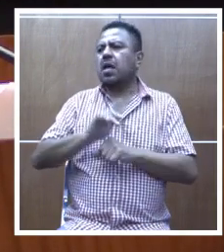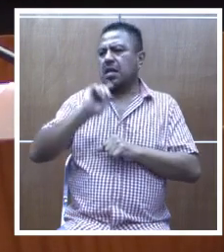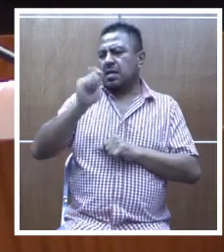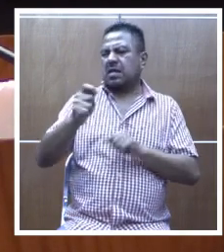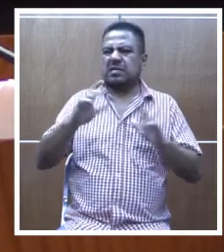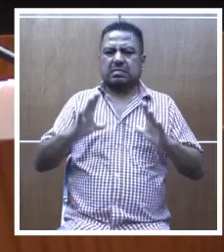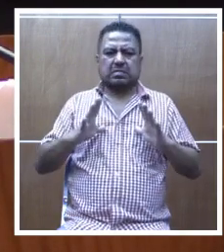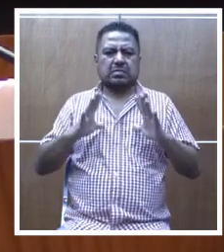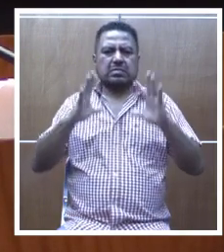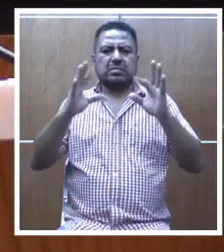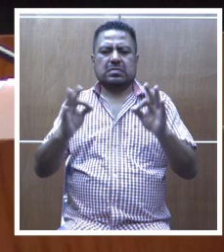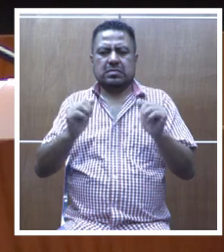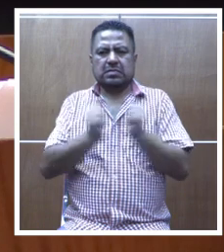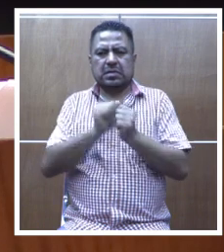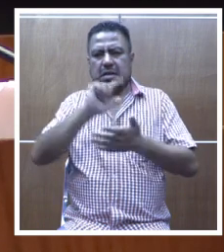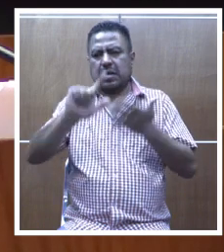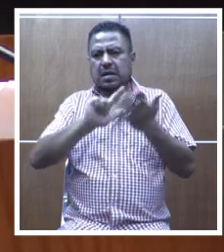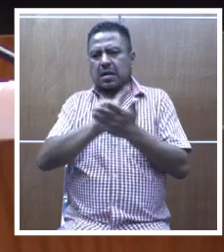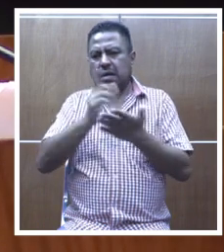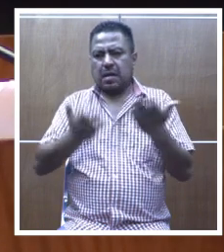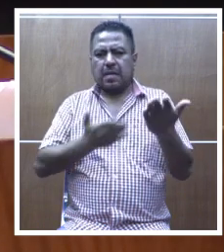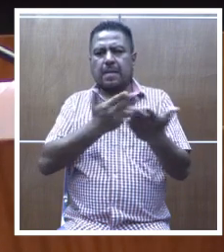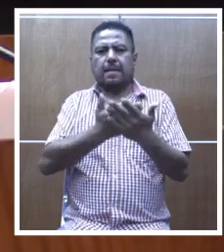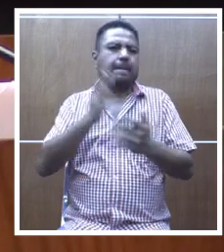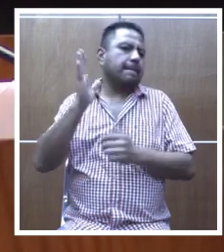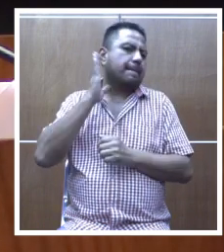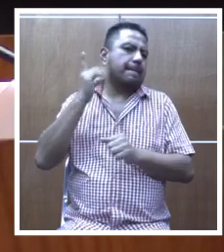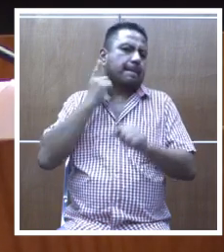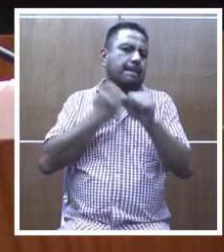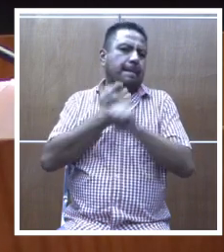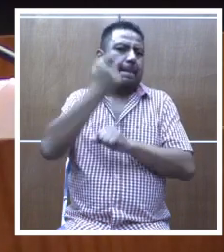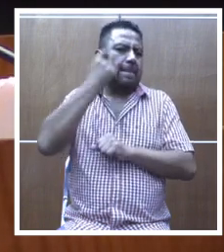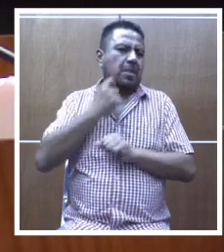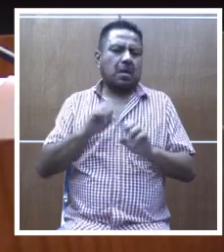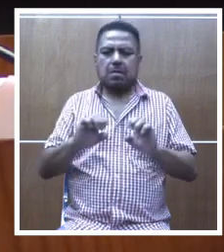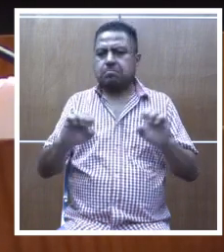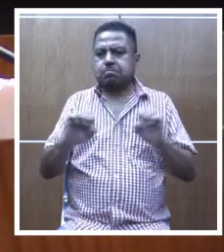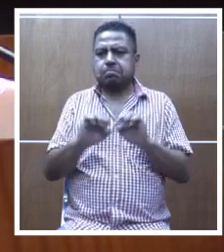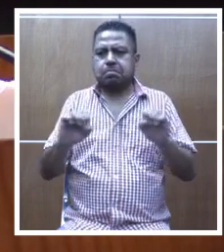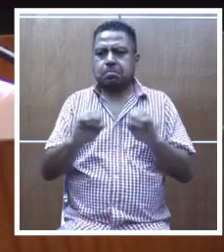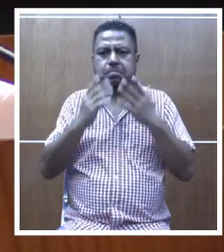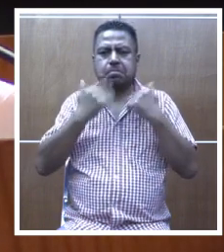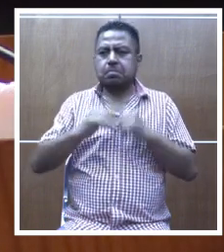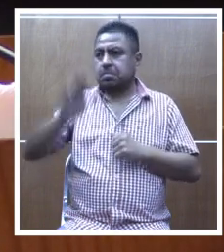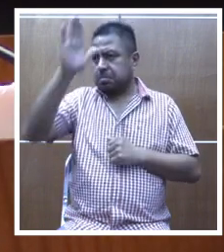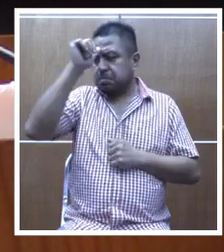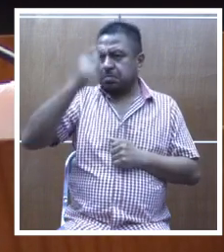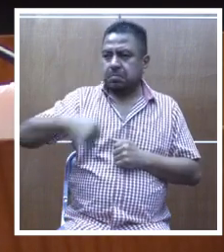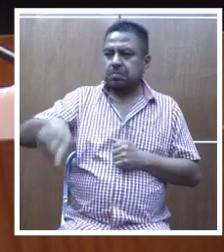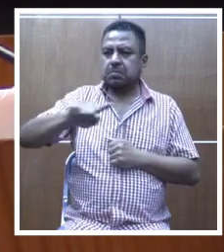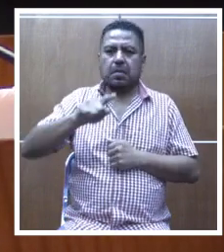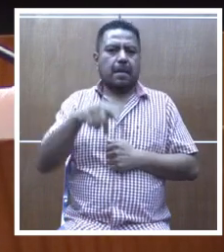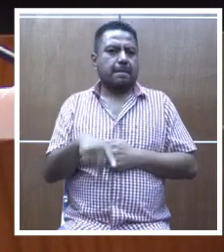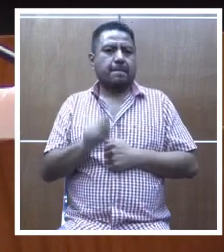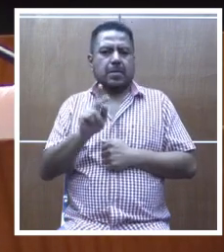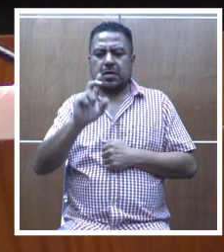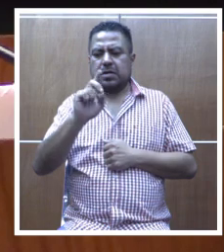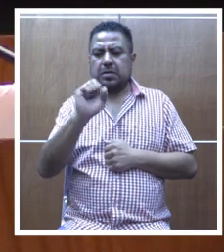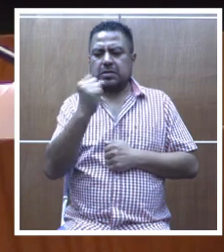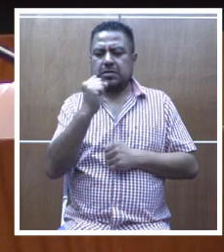desembocó en una iniciativa ante el Congreso del Estado sin que haya sido aprobada. Sin embargo, el 30